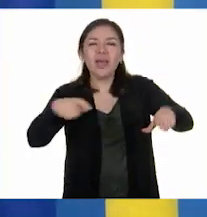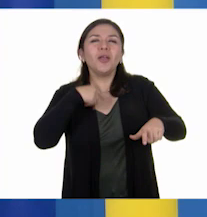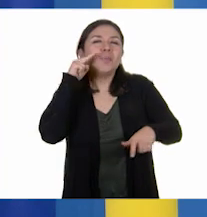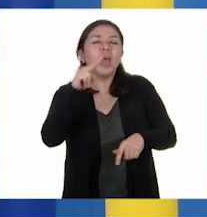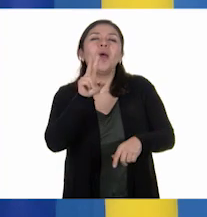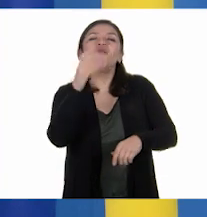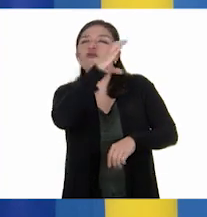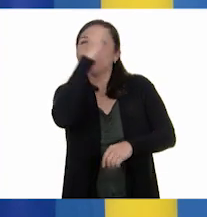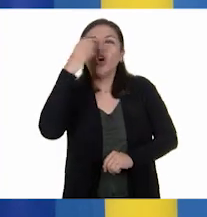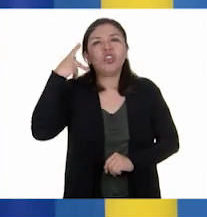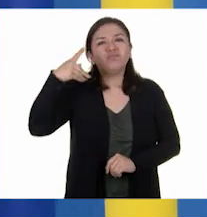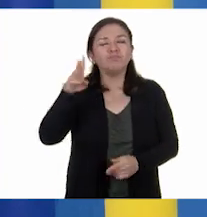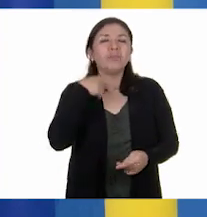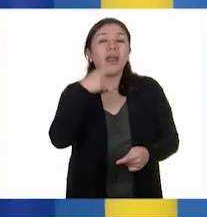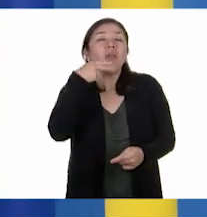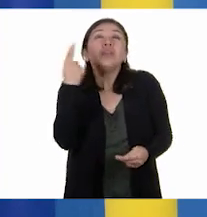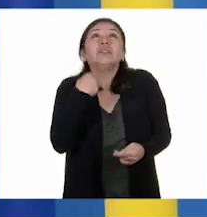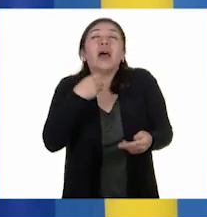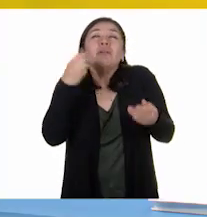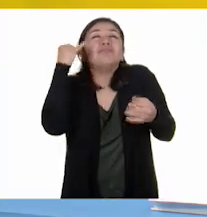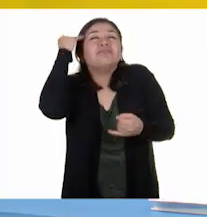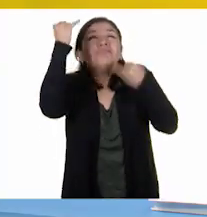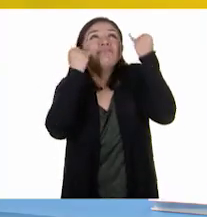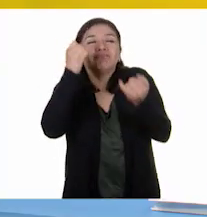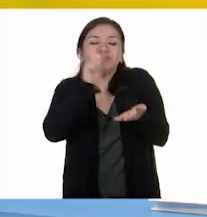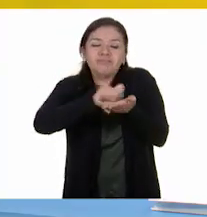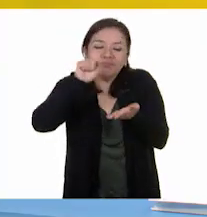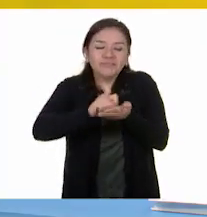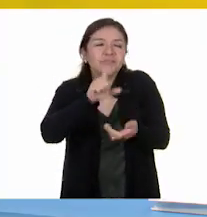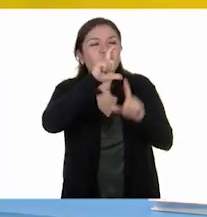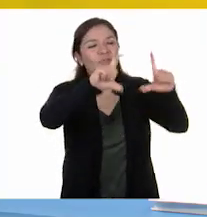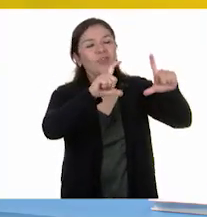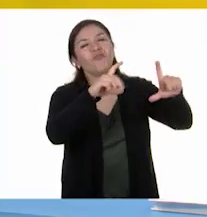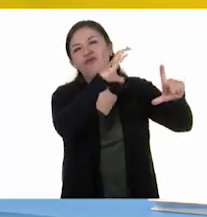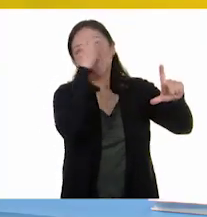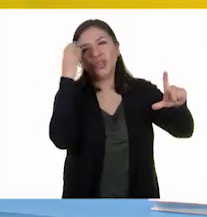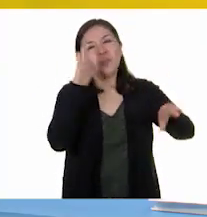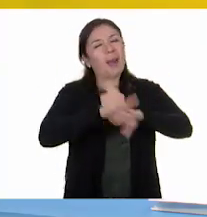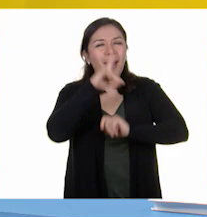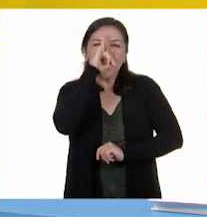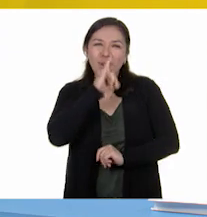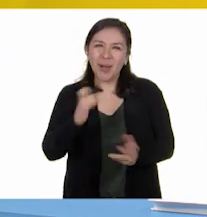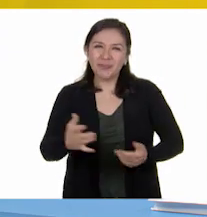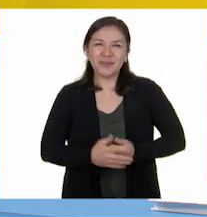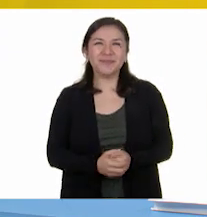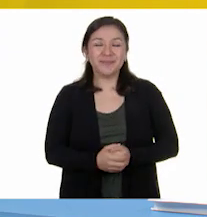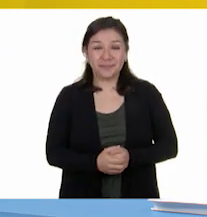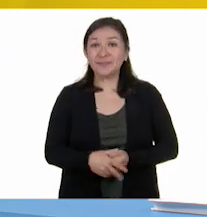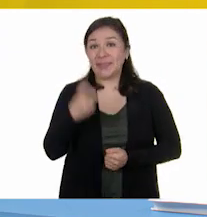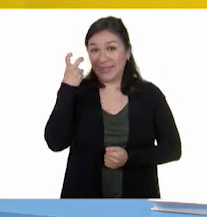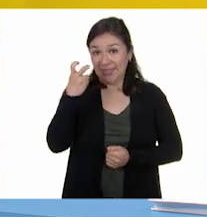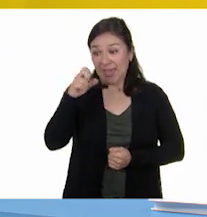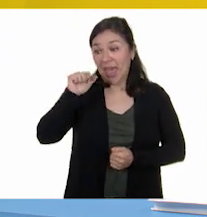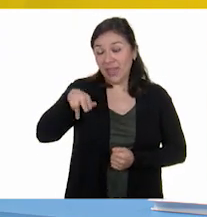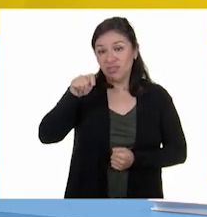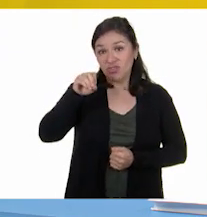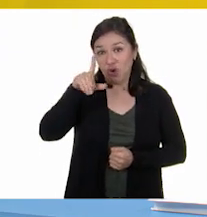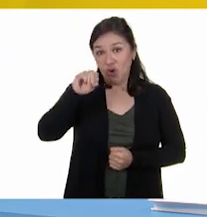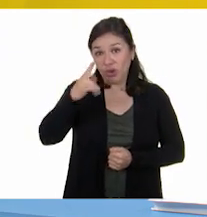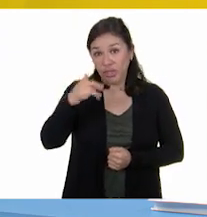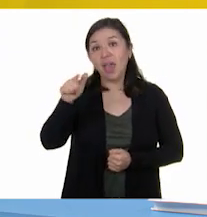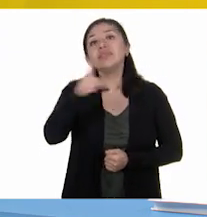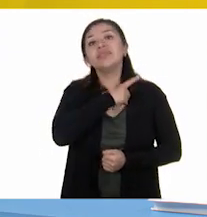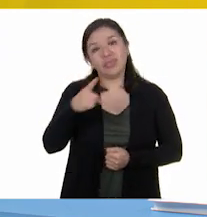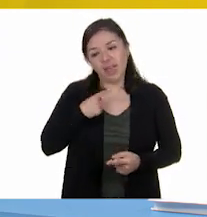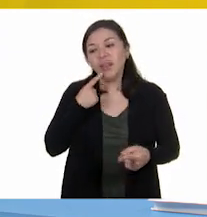trabajar, inspirarme viéndolo ahí. Ay, tan María. guapo. Muy bien, María. Mira, lo de la antología tendrás que acordarlo,